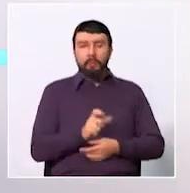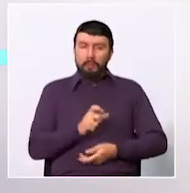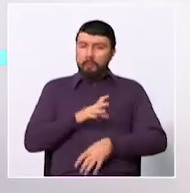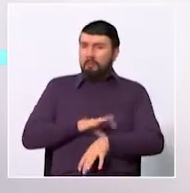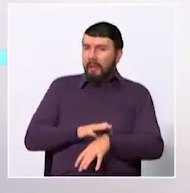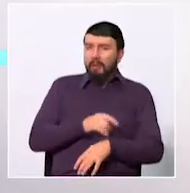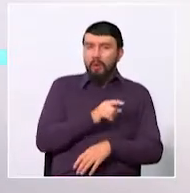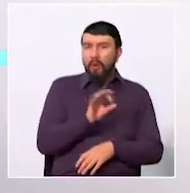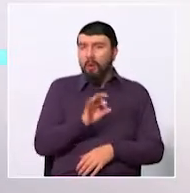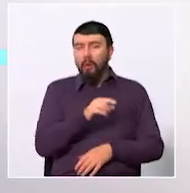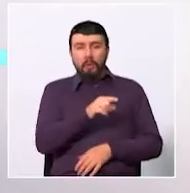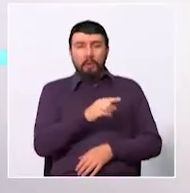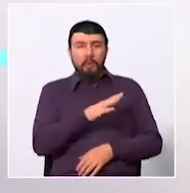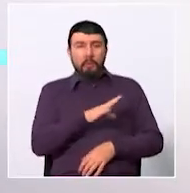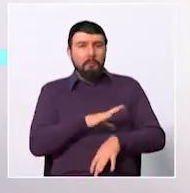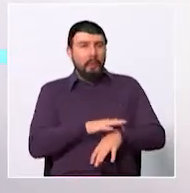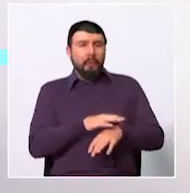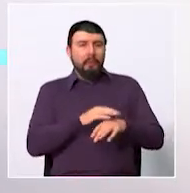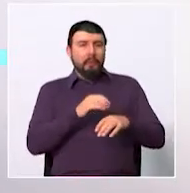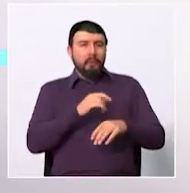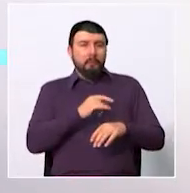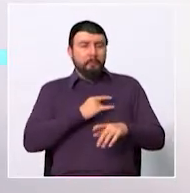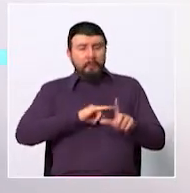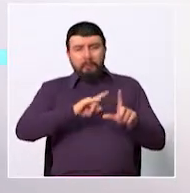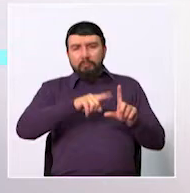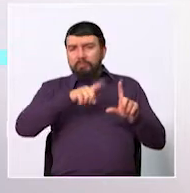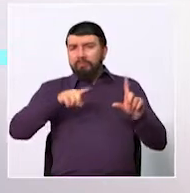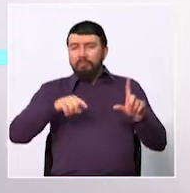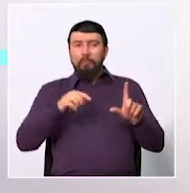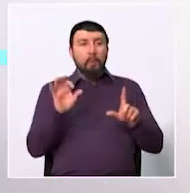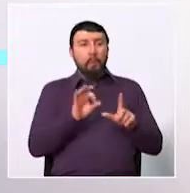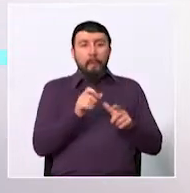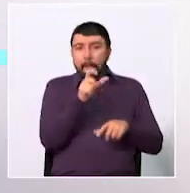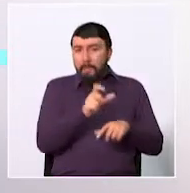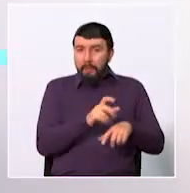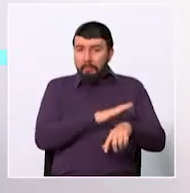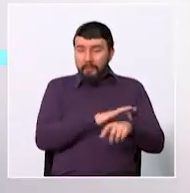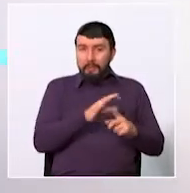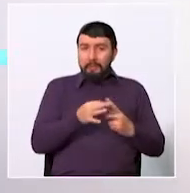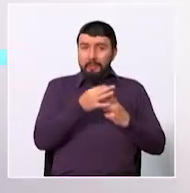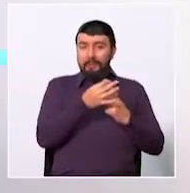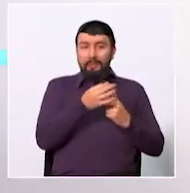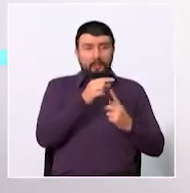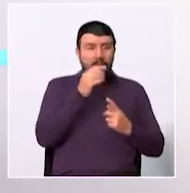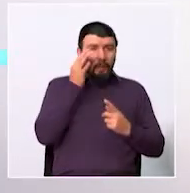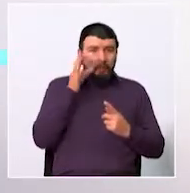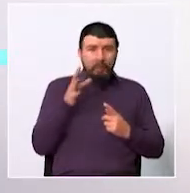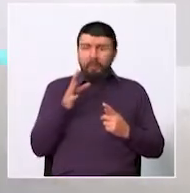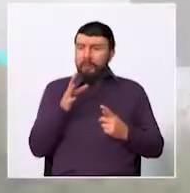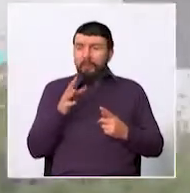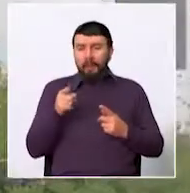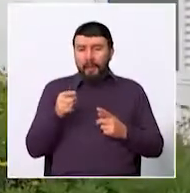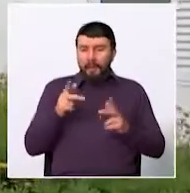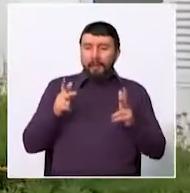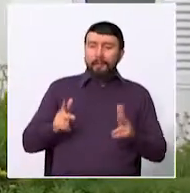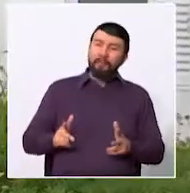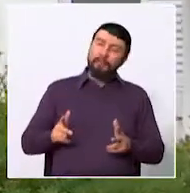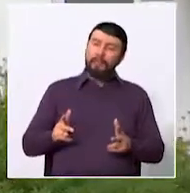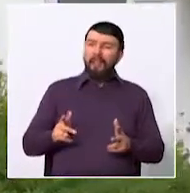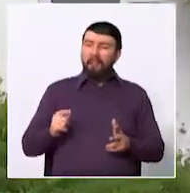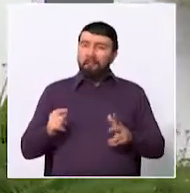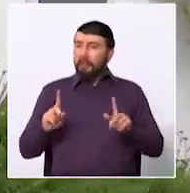y la ginecóloga bueno el grupo de especialistas están en un ambiente muy muy descansado para poder